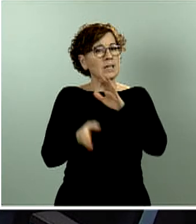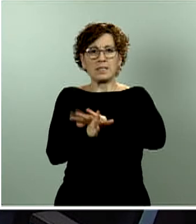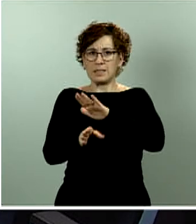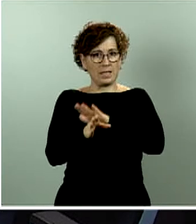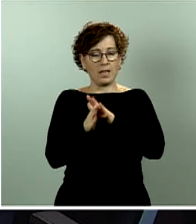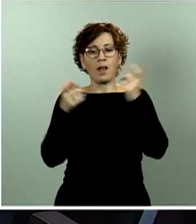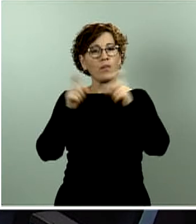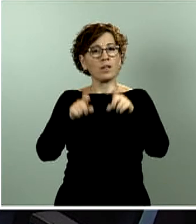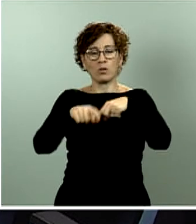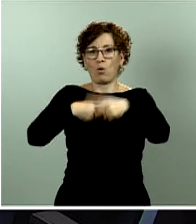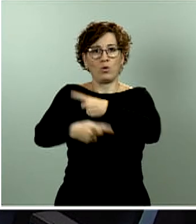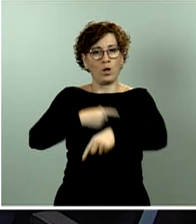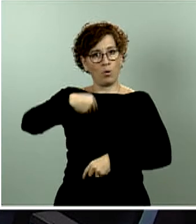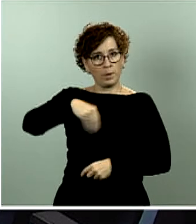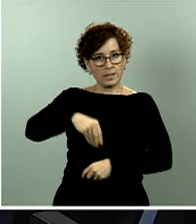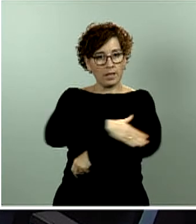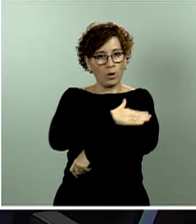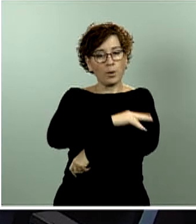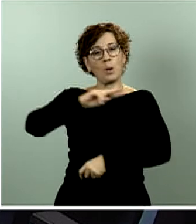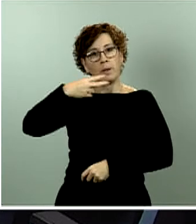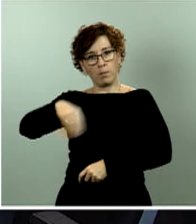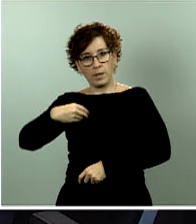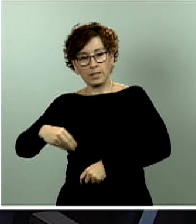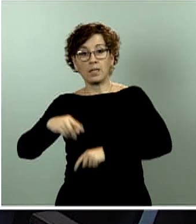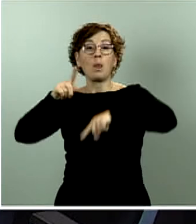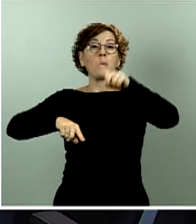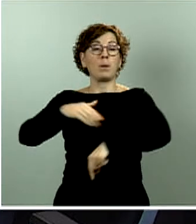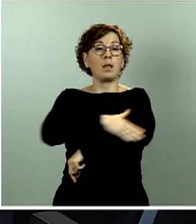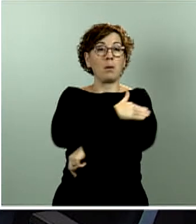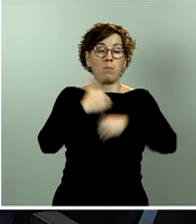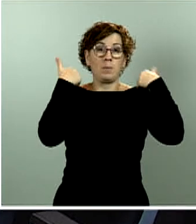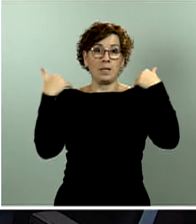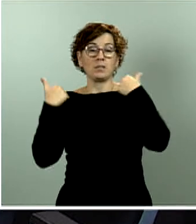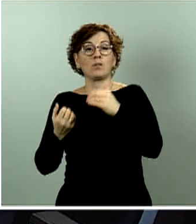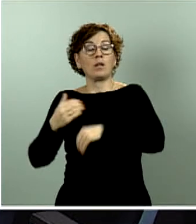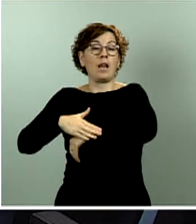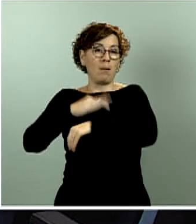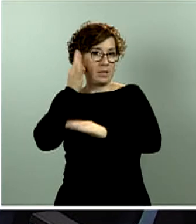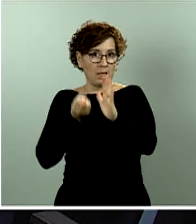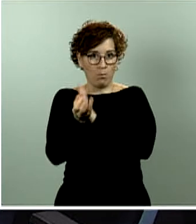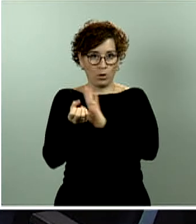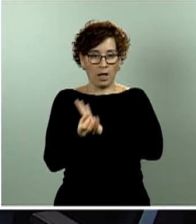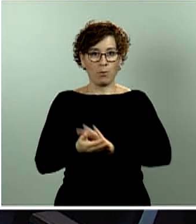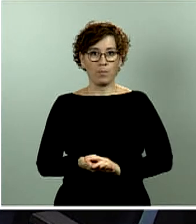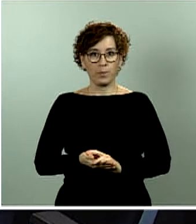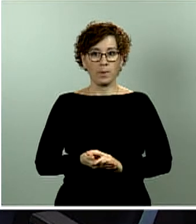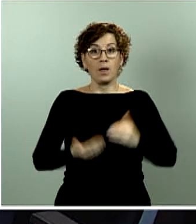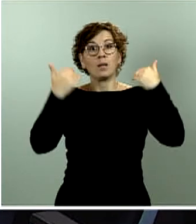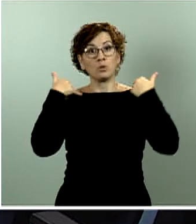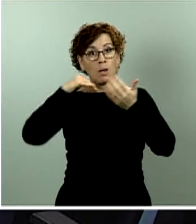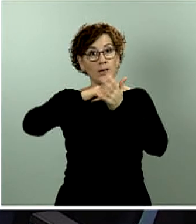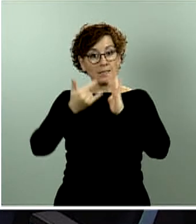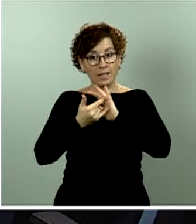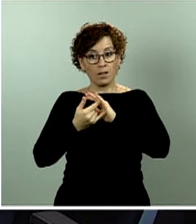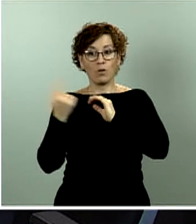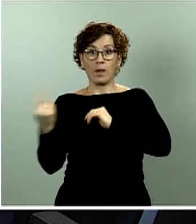Gobierno, los vicepresidentes, los ministros competentes y la ministra portavoz. Los responsables técnicos que designen los ministerios